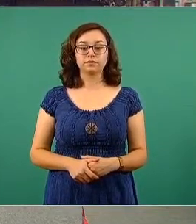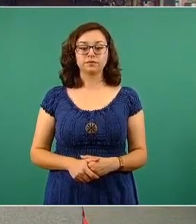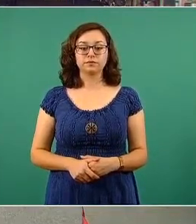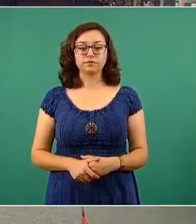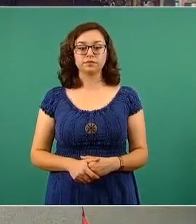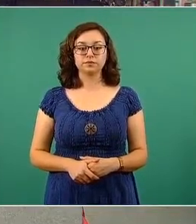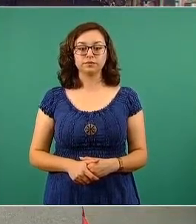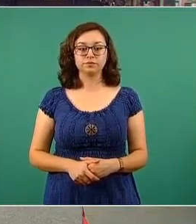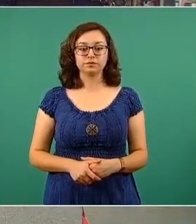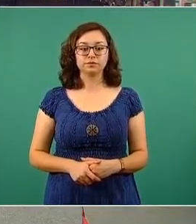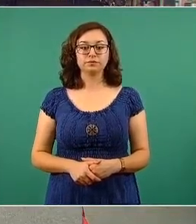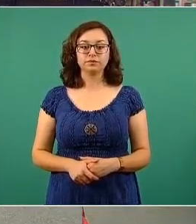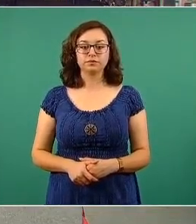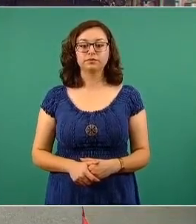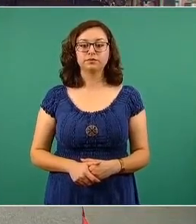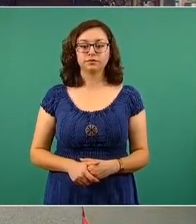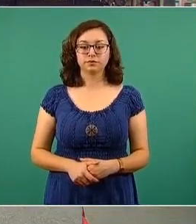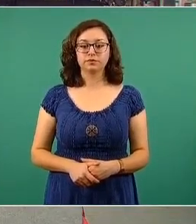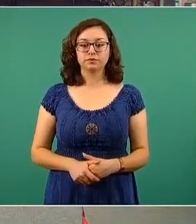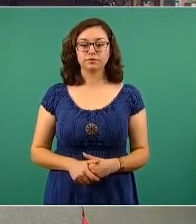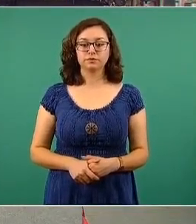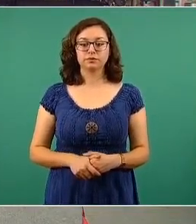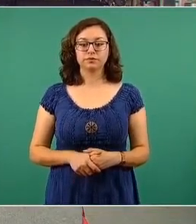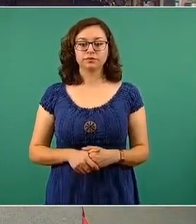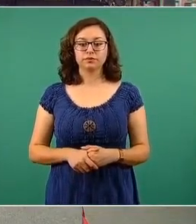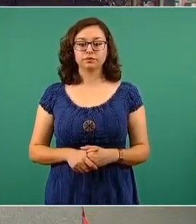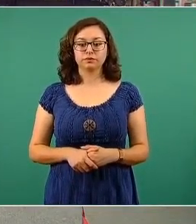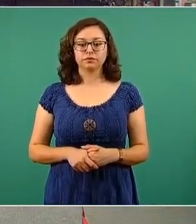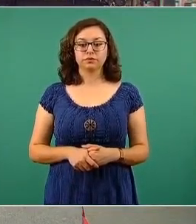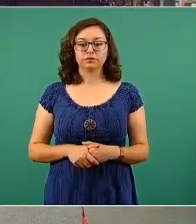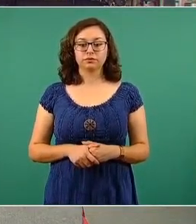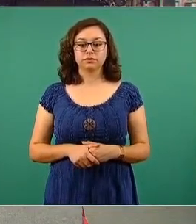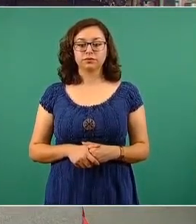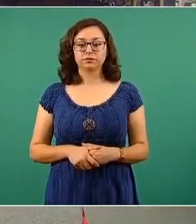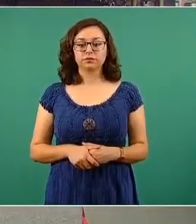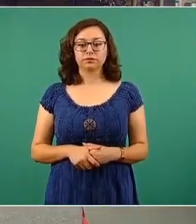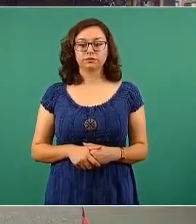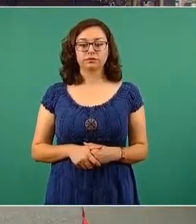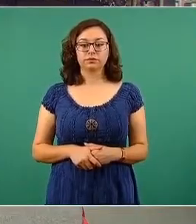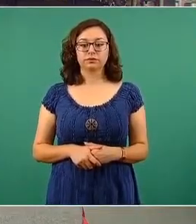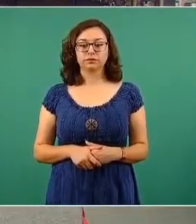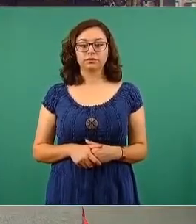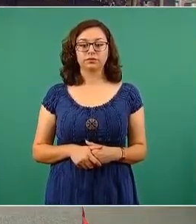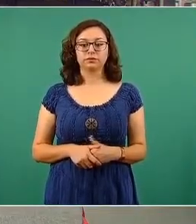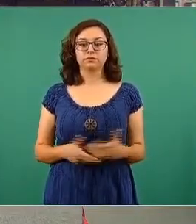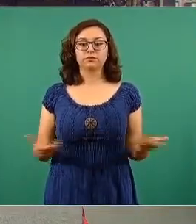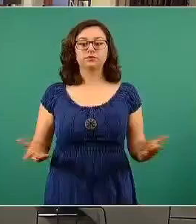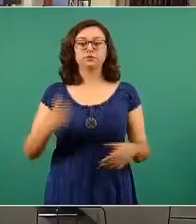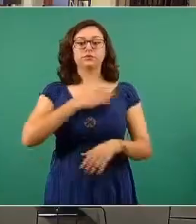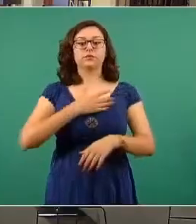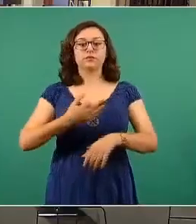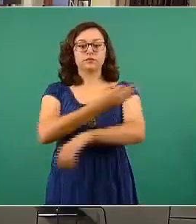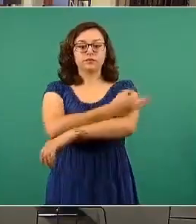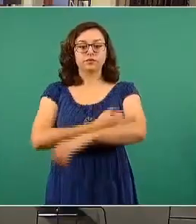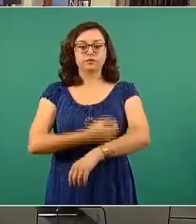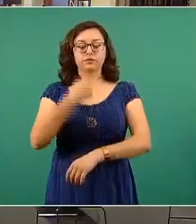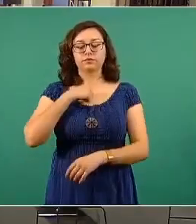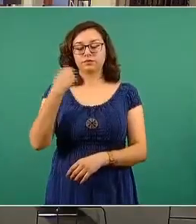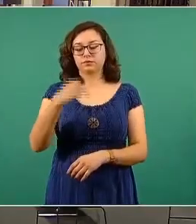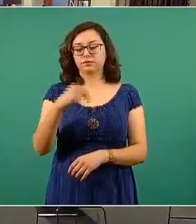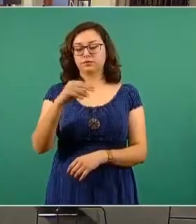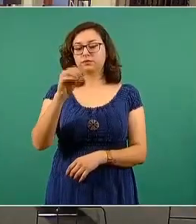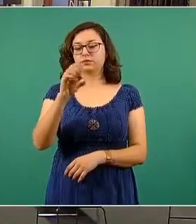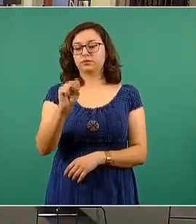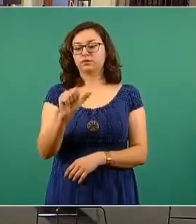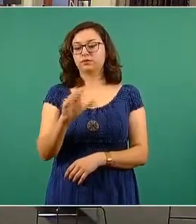Ok. Sí, ahorita lo retomamos si gustan para poder dar más tiempo a las preguntas. Buenas tardes, Oscar Sosa de Enrate Digital. La